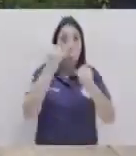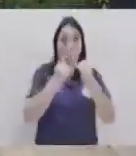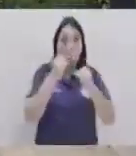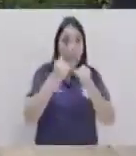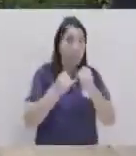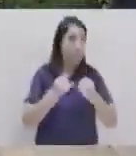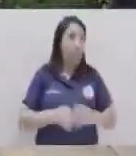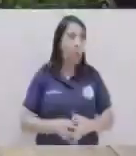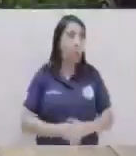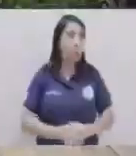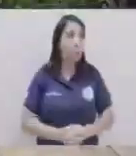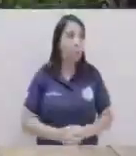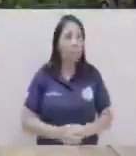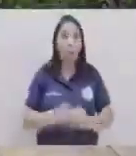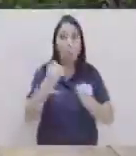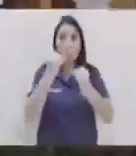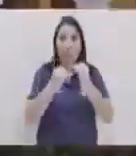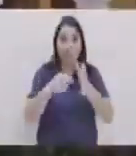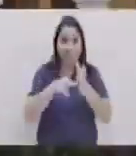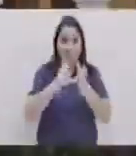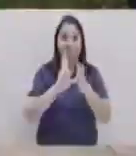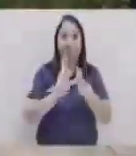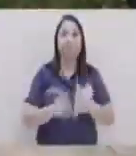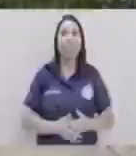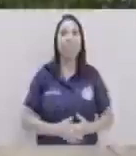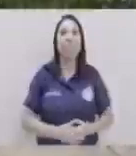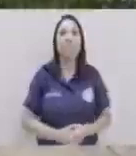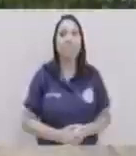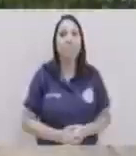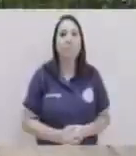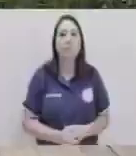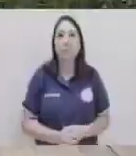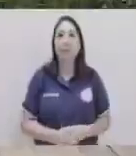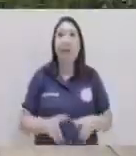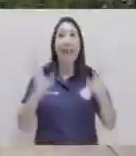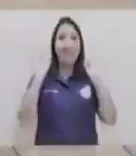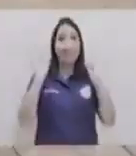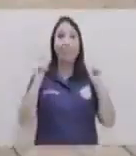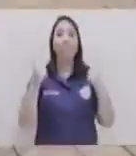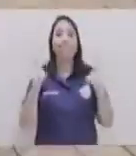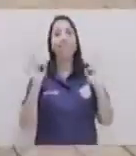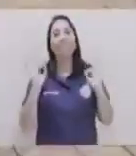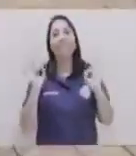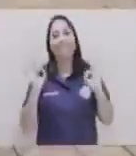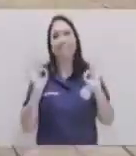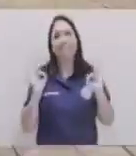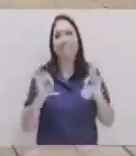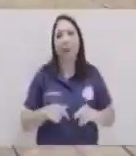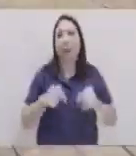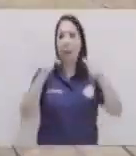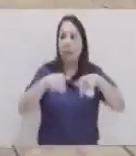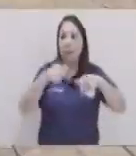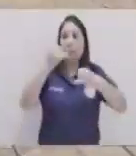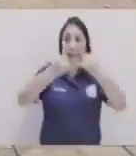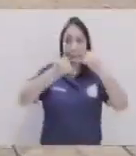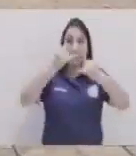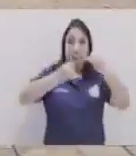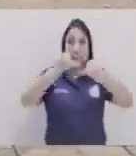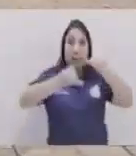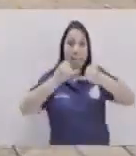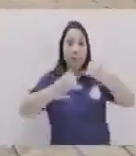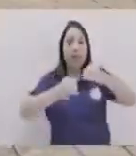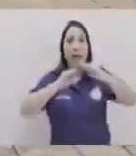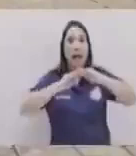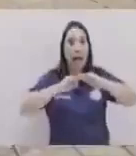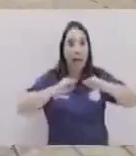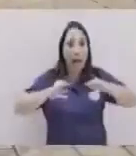Último ejercicio, última repetición y excelente. Ya para el cierre de la clase, para volver a la